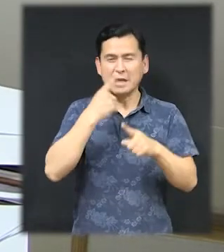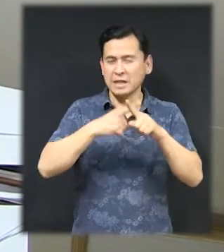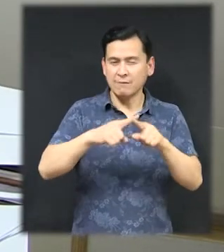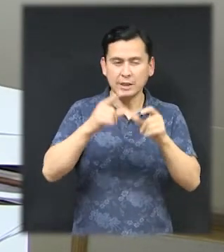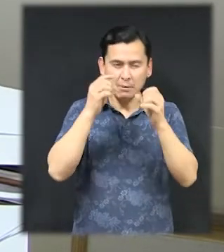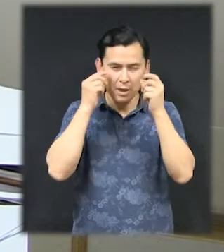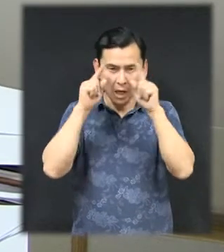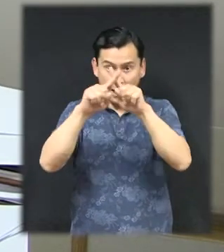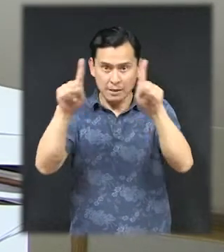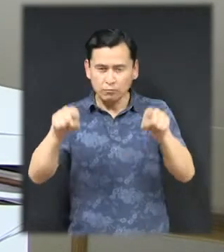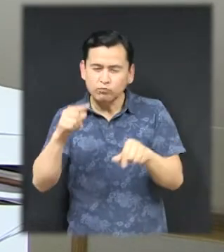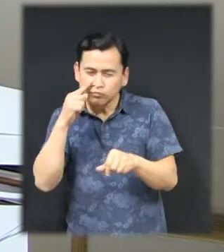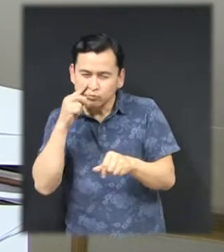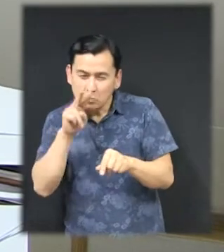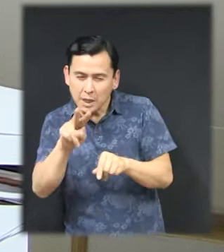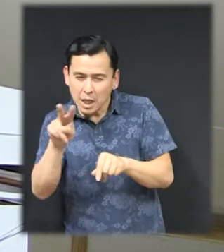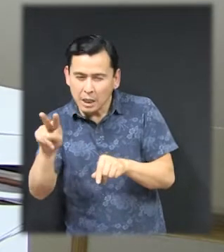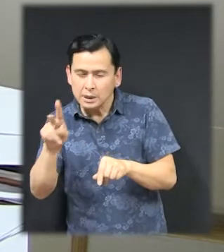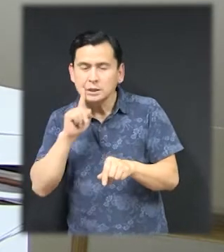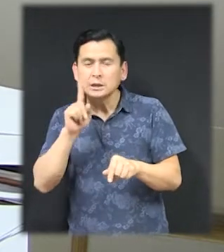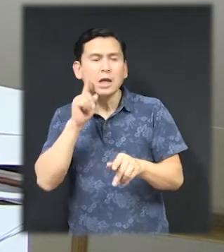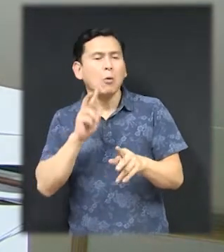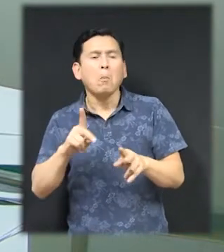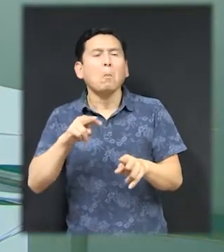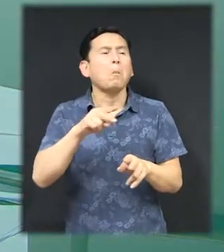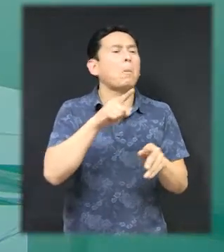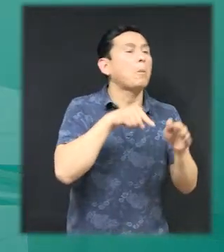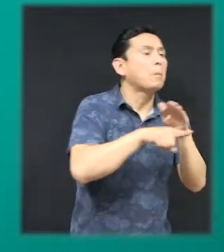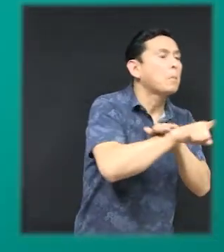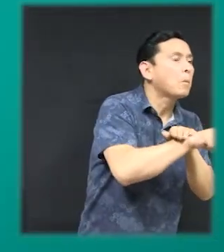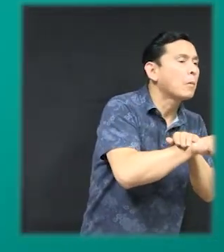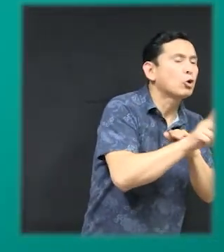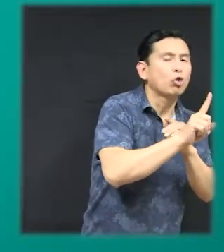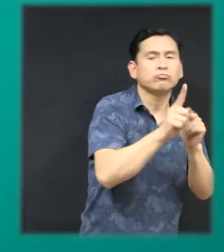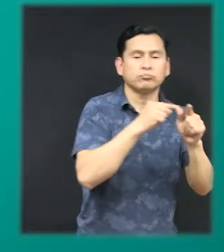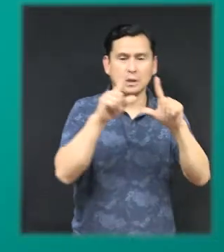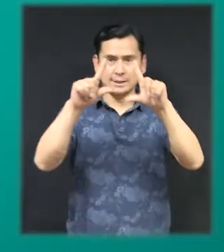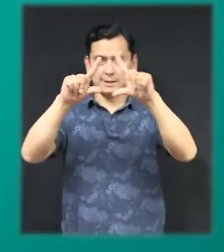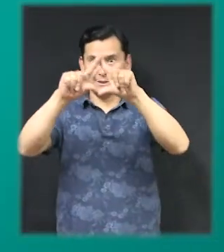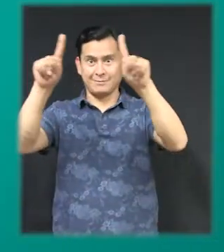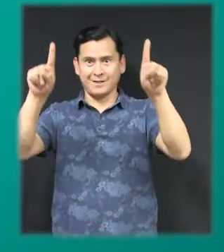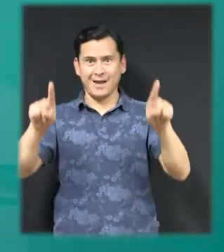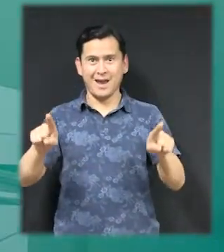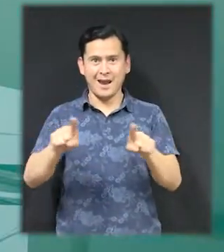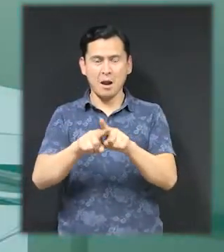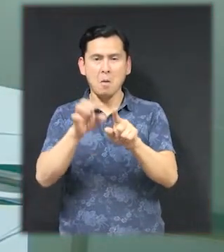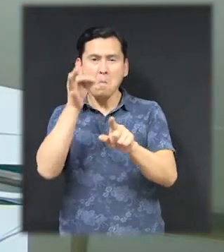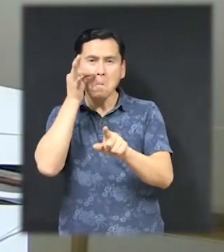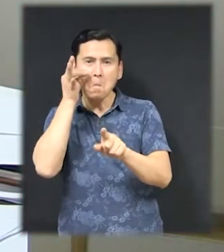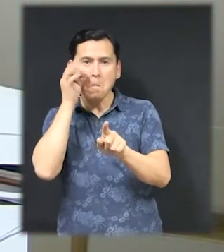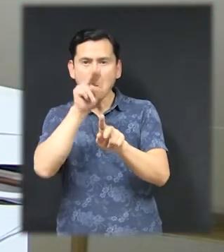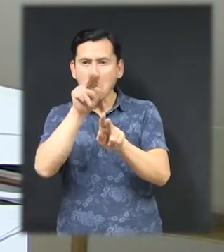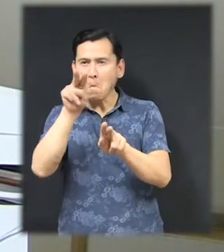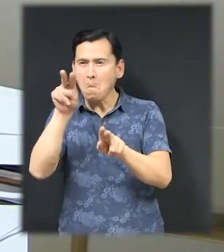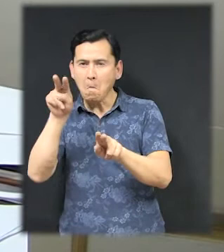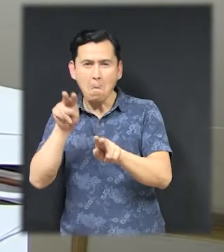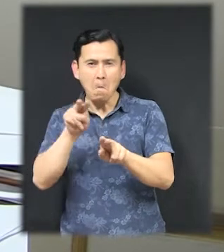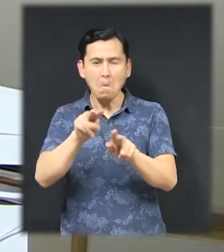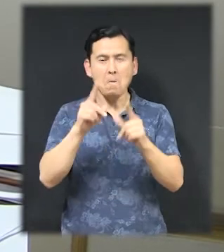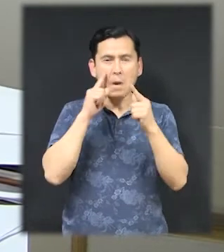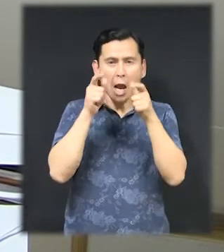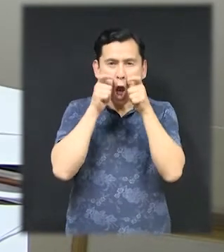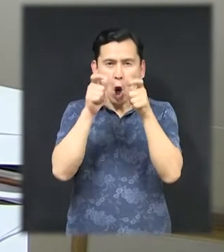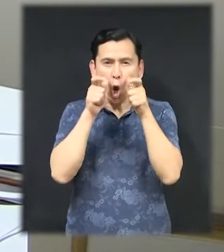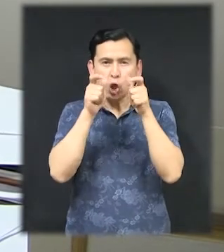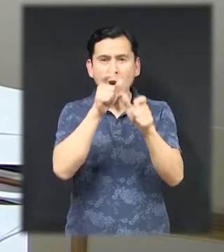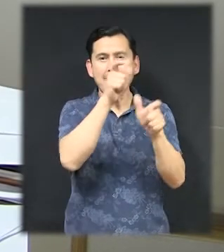capaces de soportar los embates de demanda que hasta la fecha estamos teniendo. Otro ámbito importante de trabajo es la